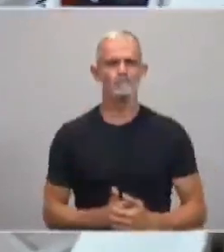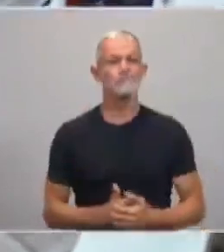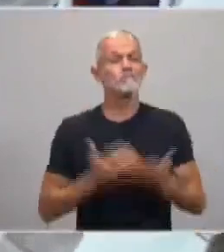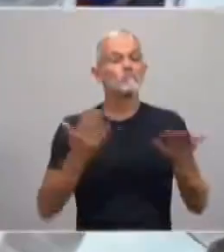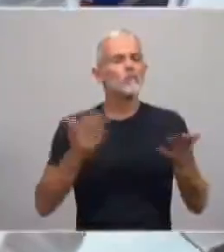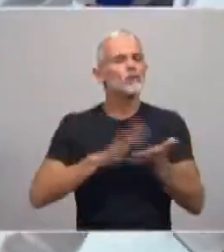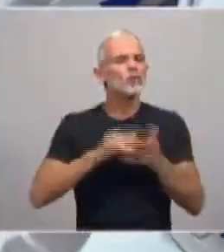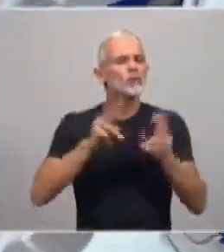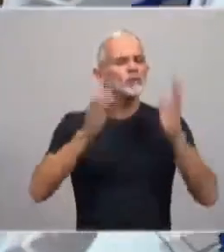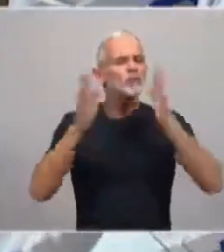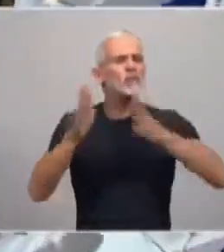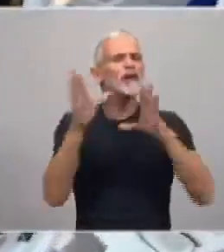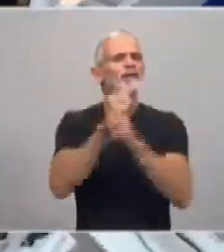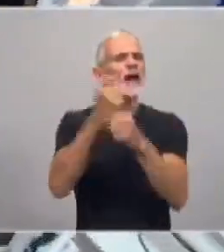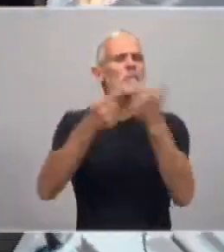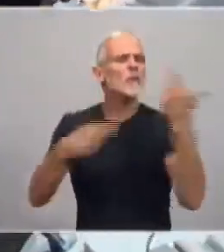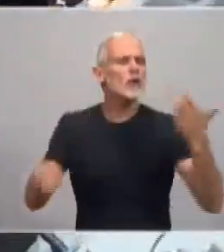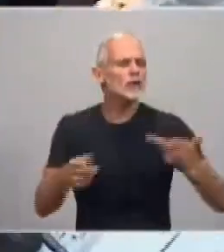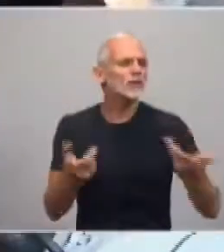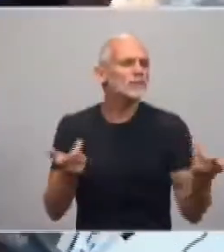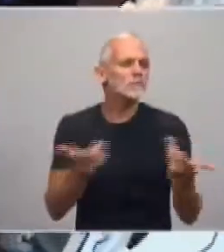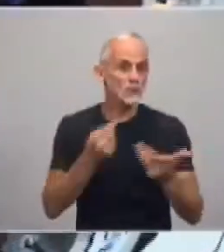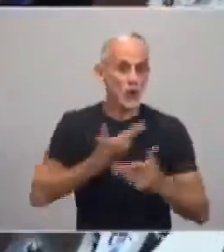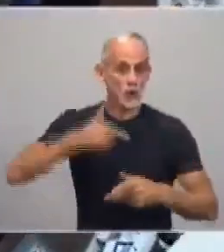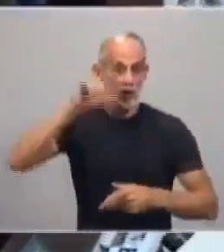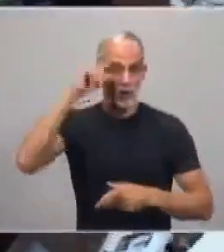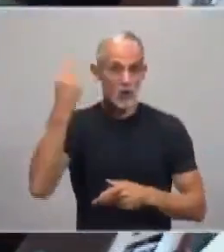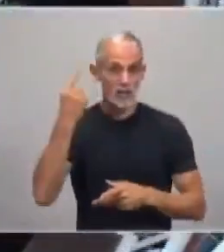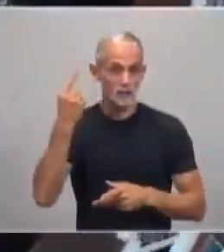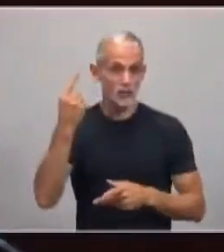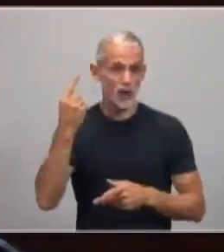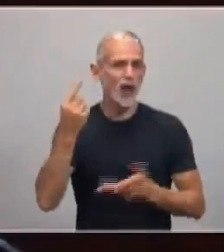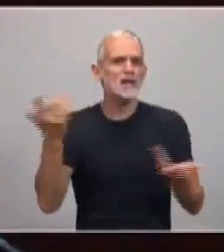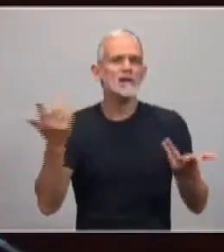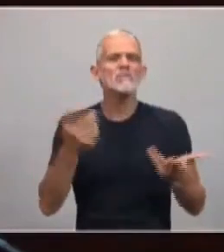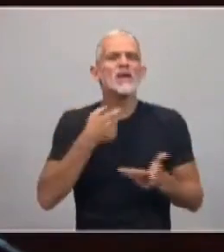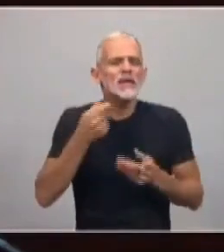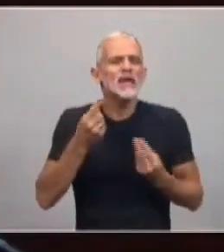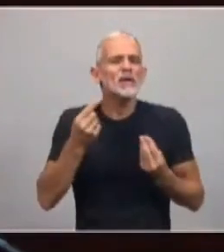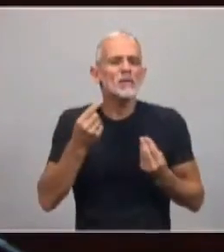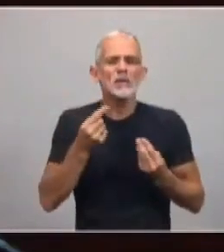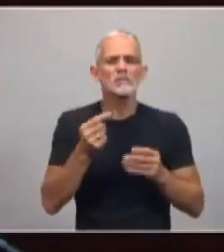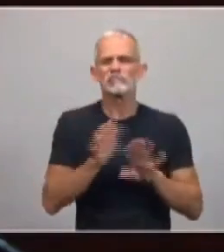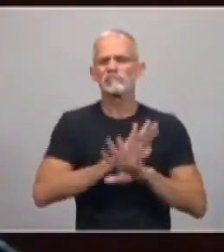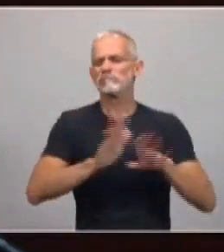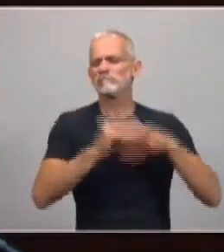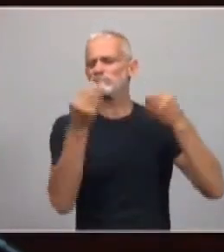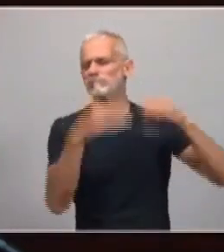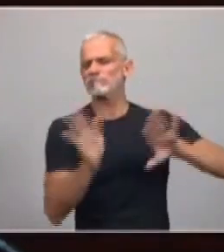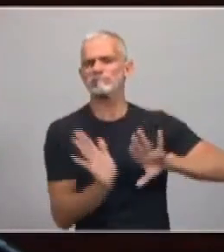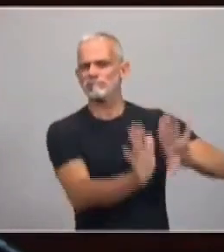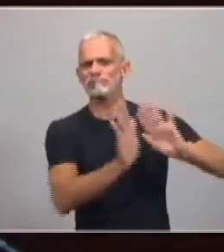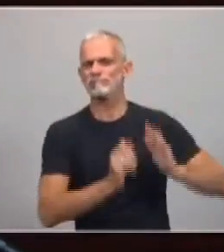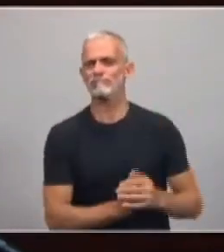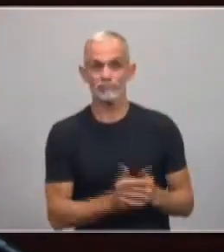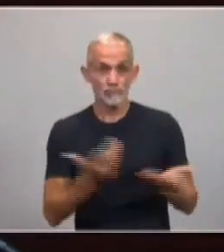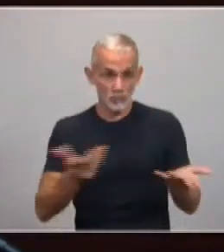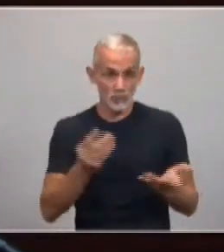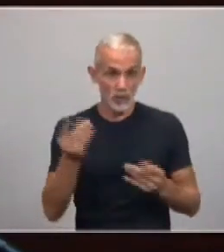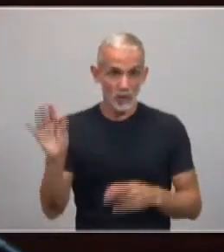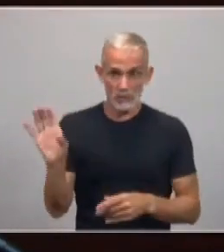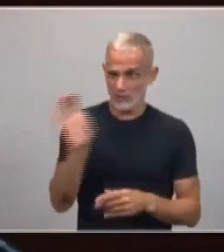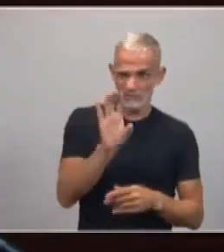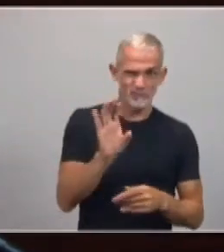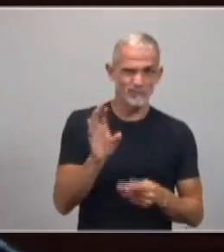En lo que respecta al transporte, el Gobierno Nacional pretende también desertar por completo. Ante la quita del